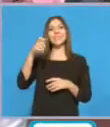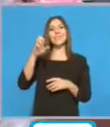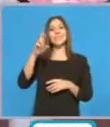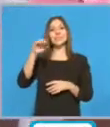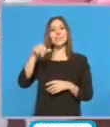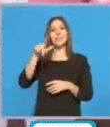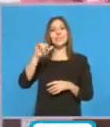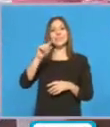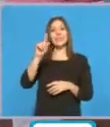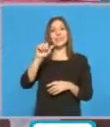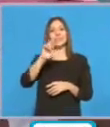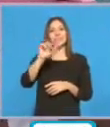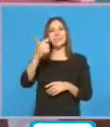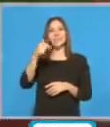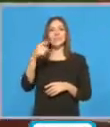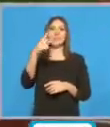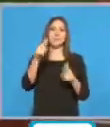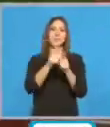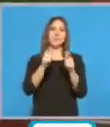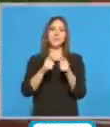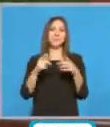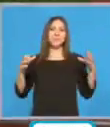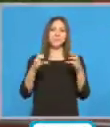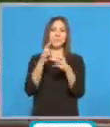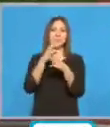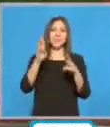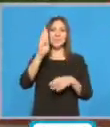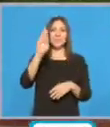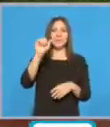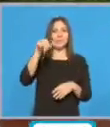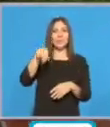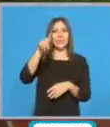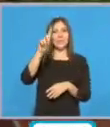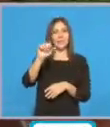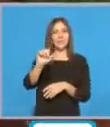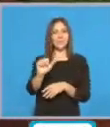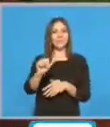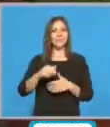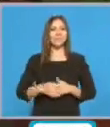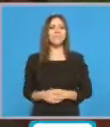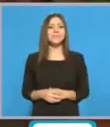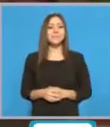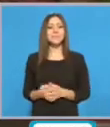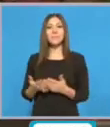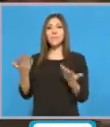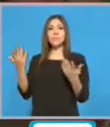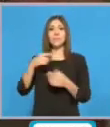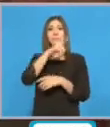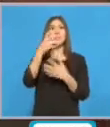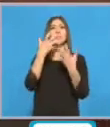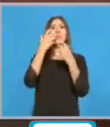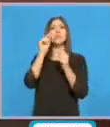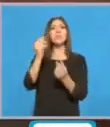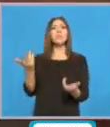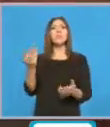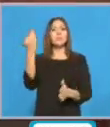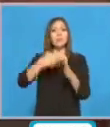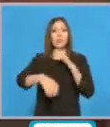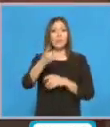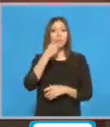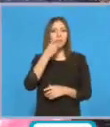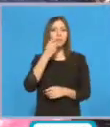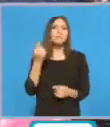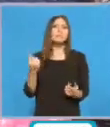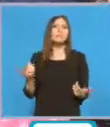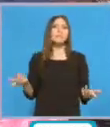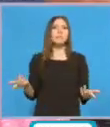Lizárraga y su banda, Estrellas de Sinaloa. ¿No desayunaron o qué, pues, don Germán? Acá los muchachos.